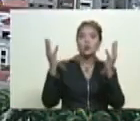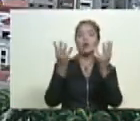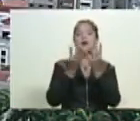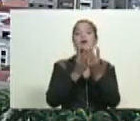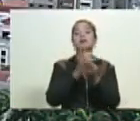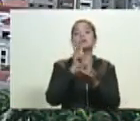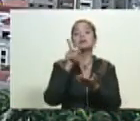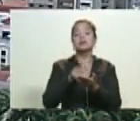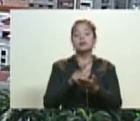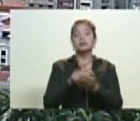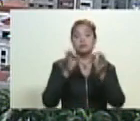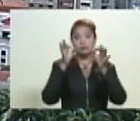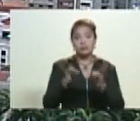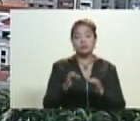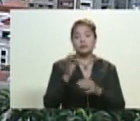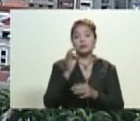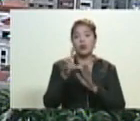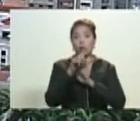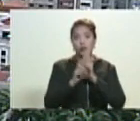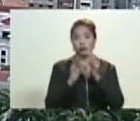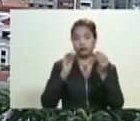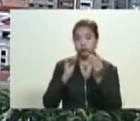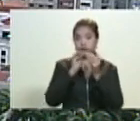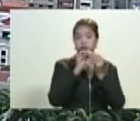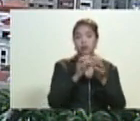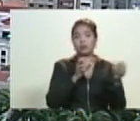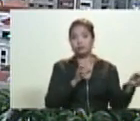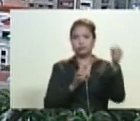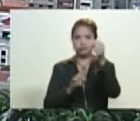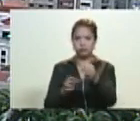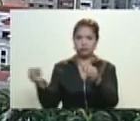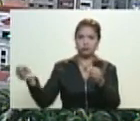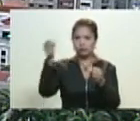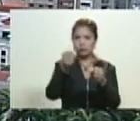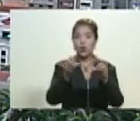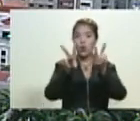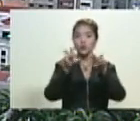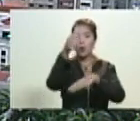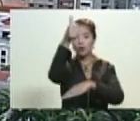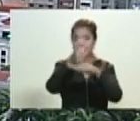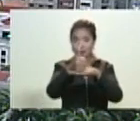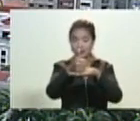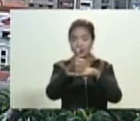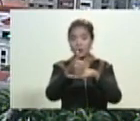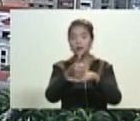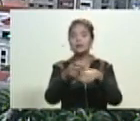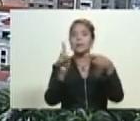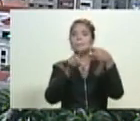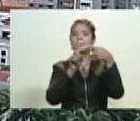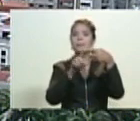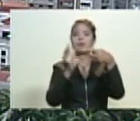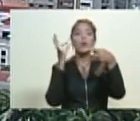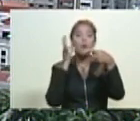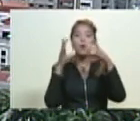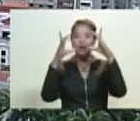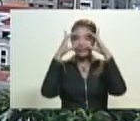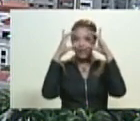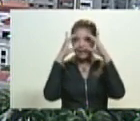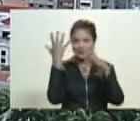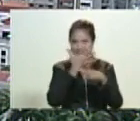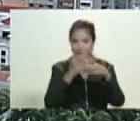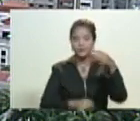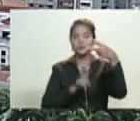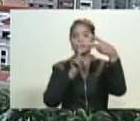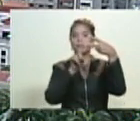acto constitucional de esta Asamblea Nacional Constituyente la designación de la nueva directiva que está encabezada por Delcy